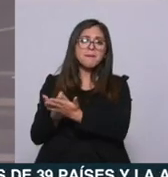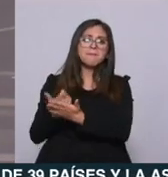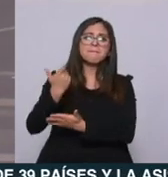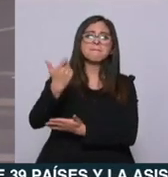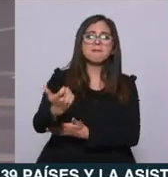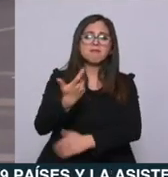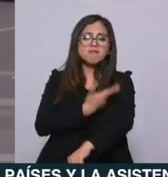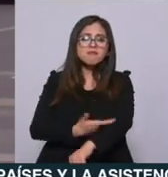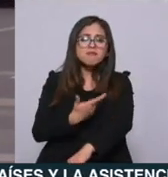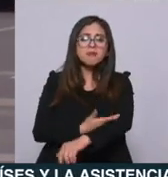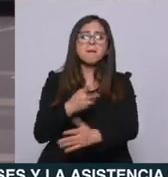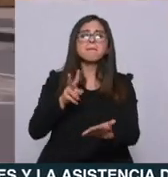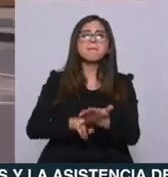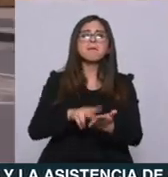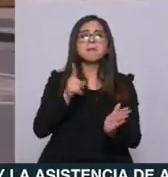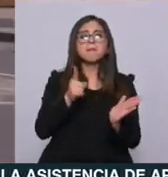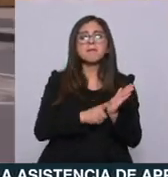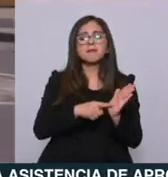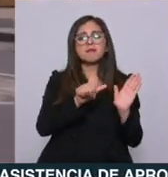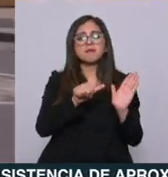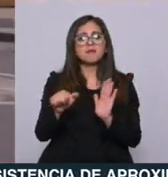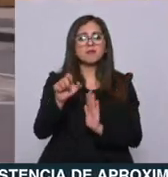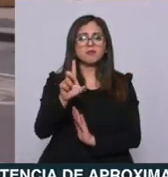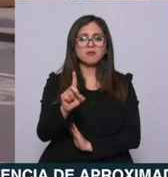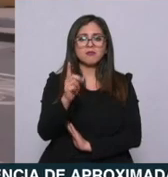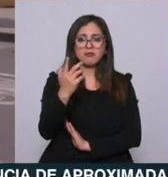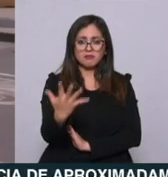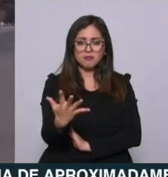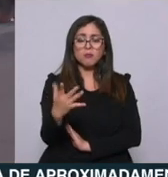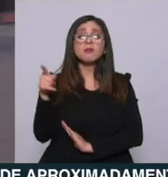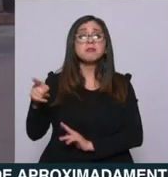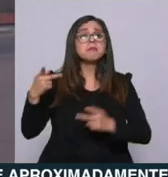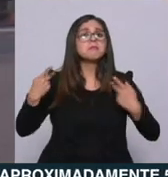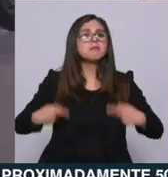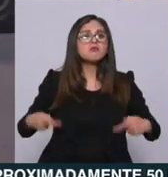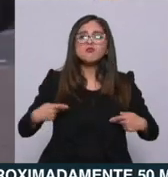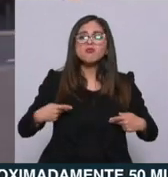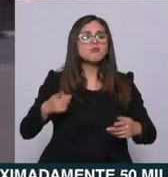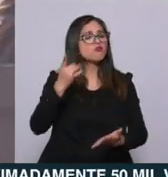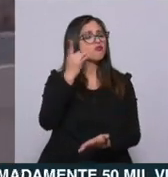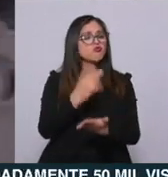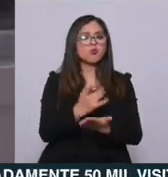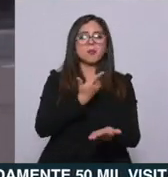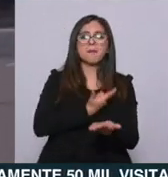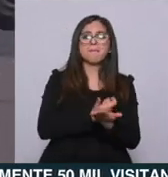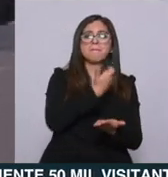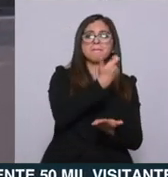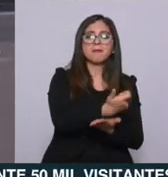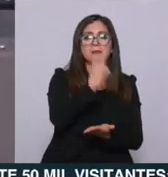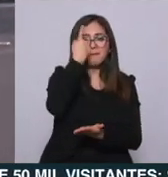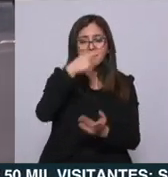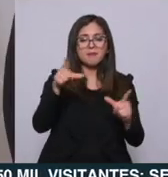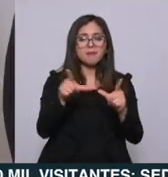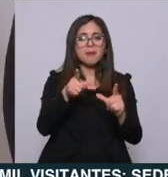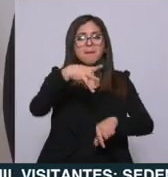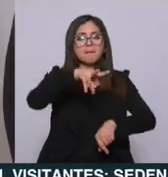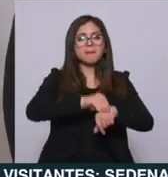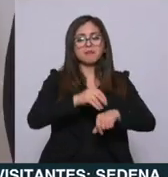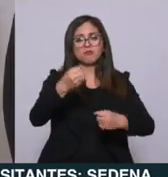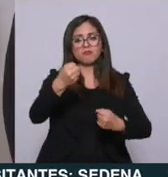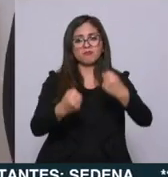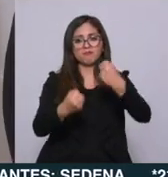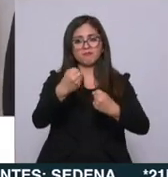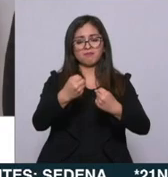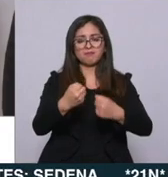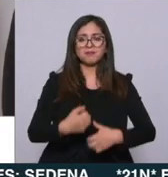que es de 1,635 pesos, y el conductor solo deberá costear su licencia de conducir. Van a